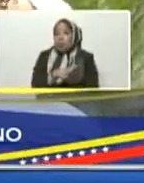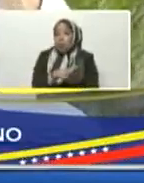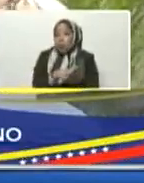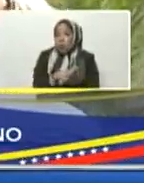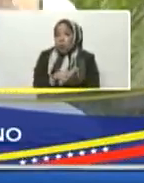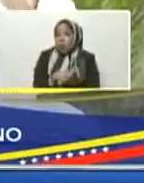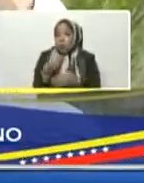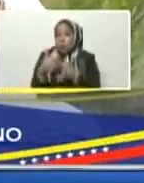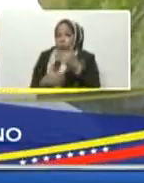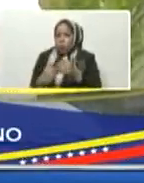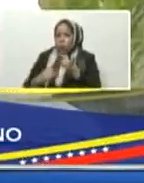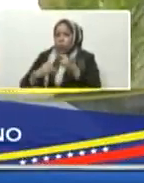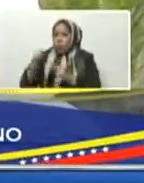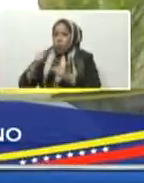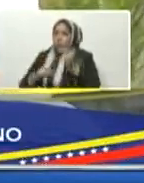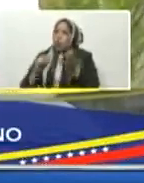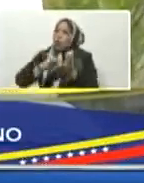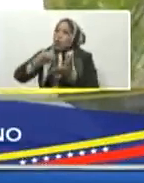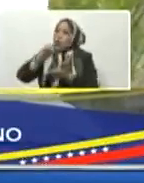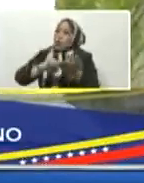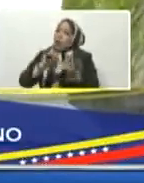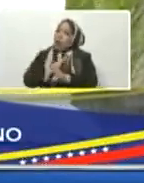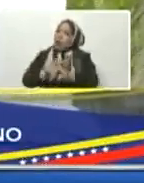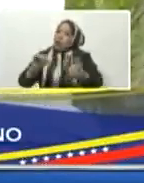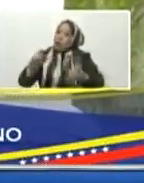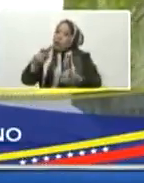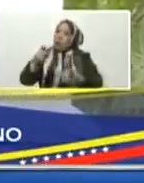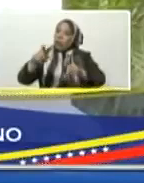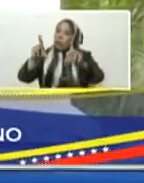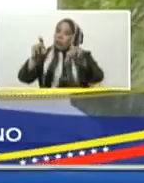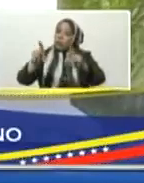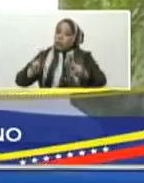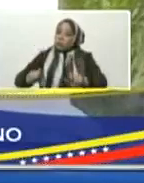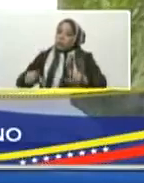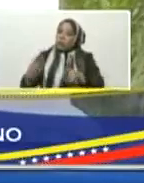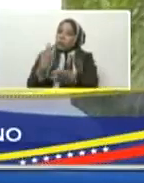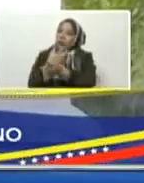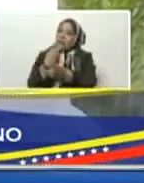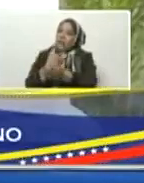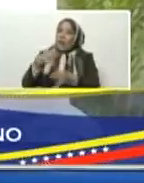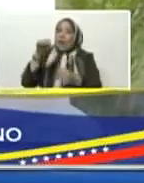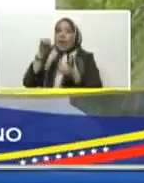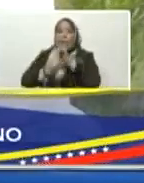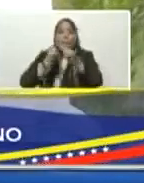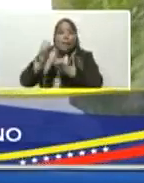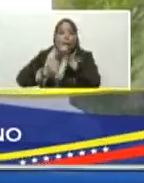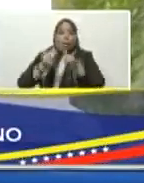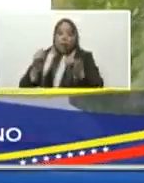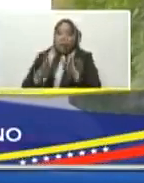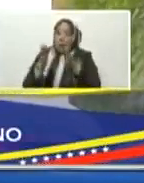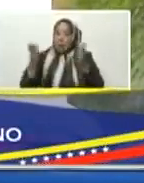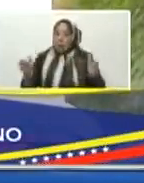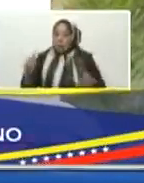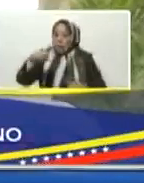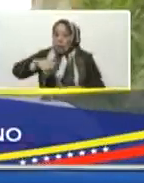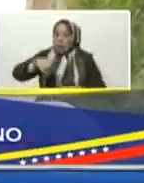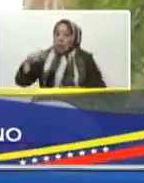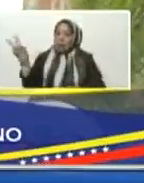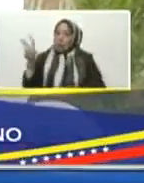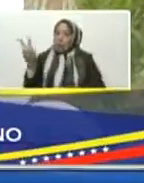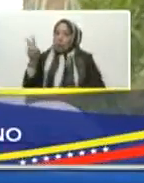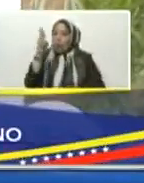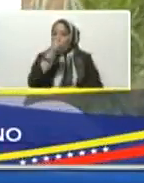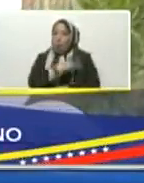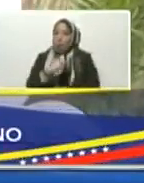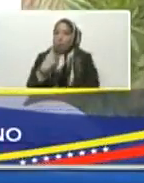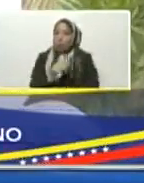la construcción y la finalización de la terapia intensiva neonatal más grande del centro del país, en el